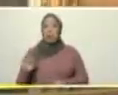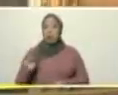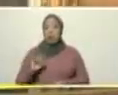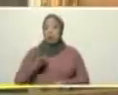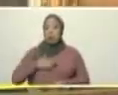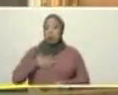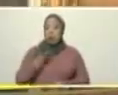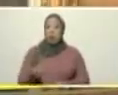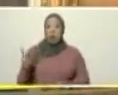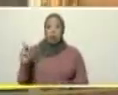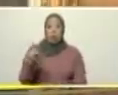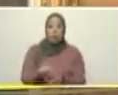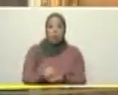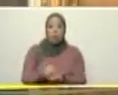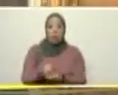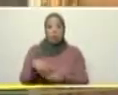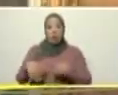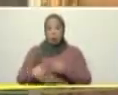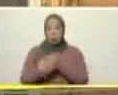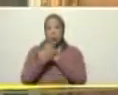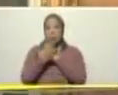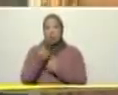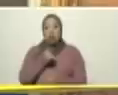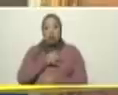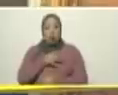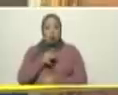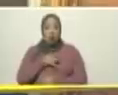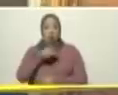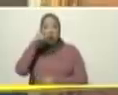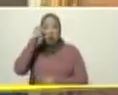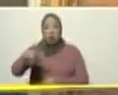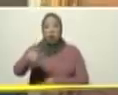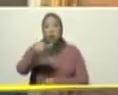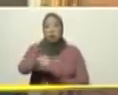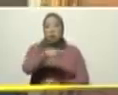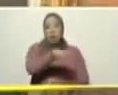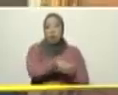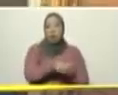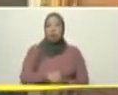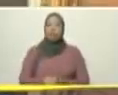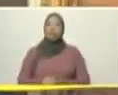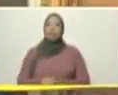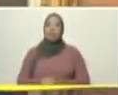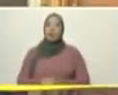En la madrugada, el dolor inmenso del pueblo, imagínenselo ustedes.